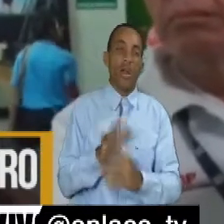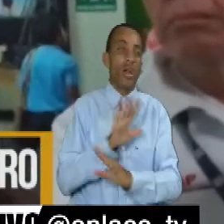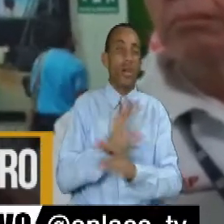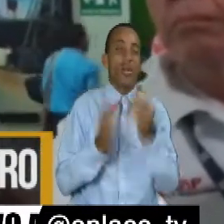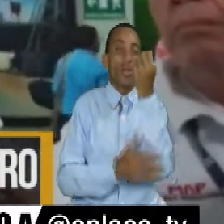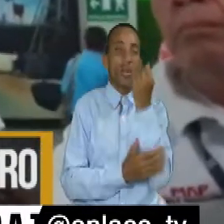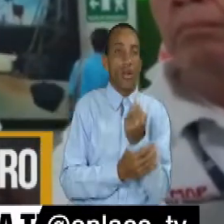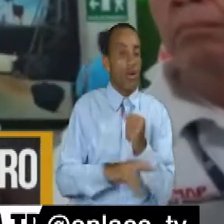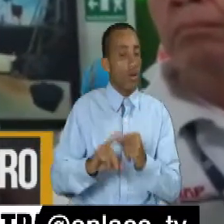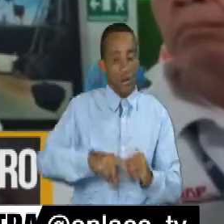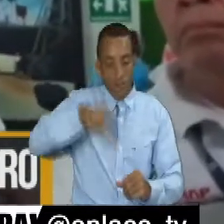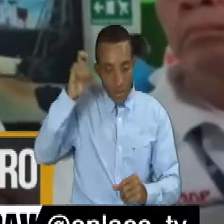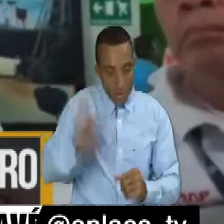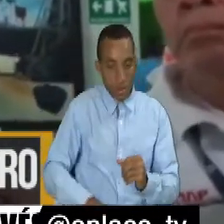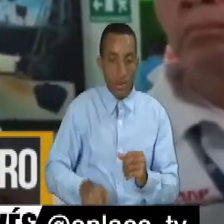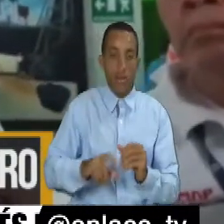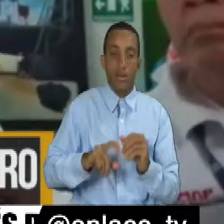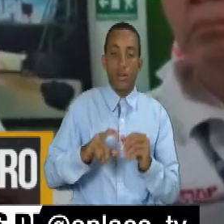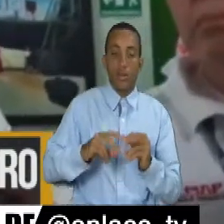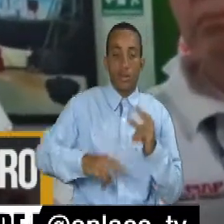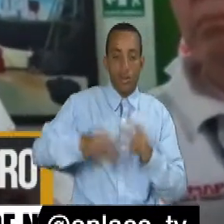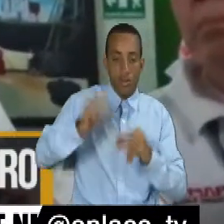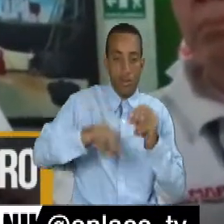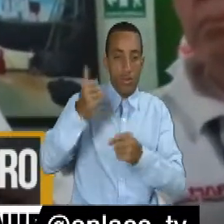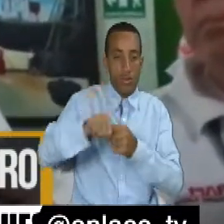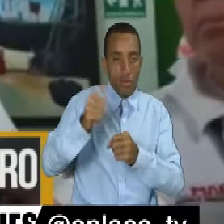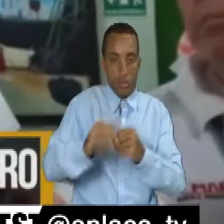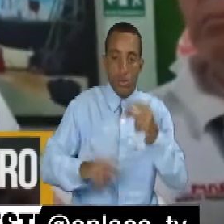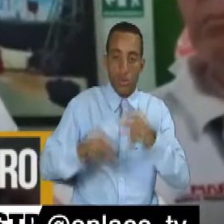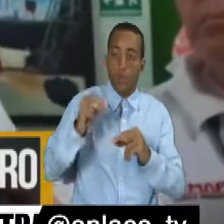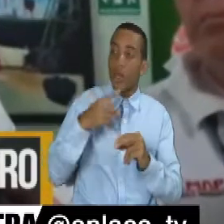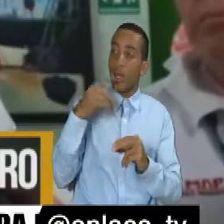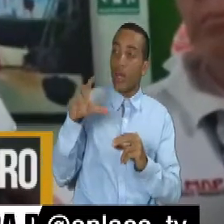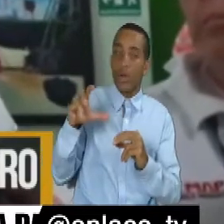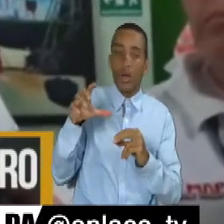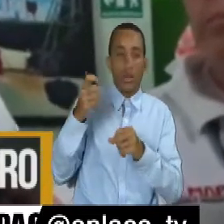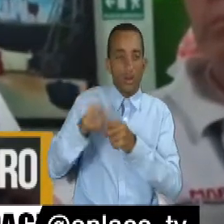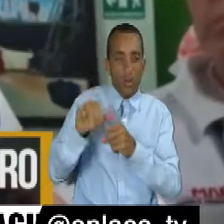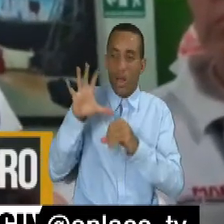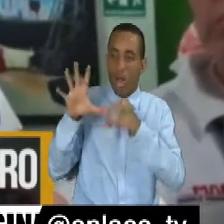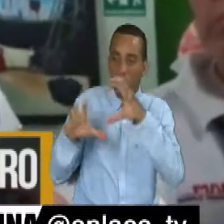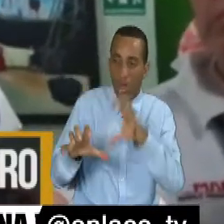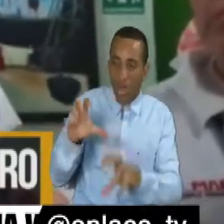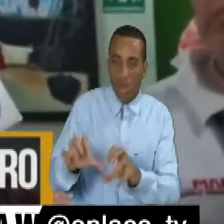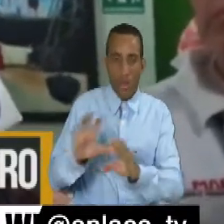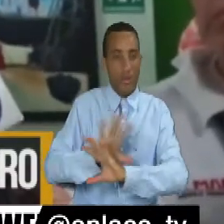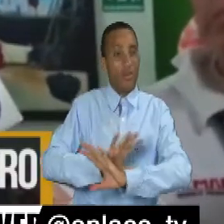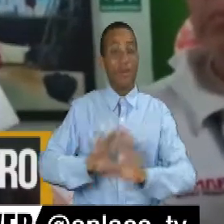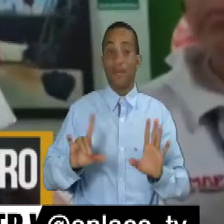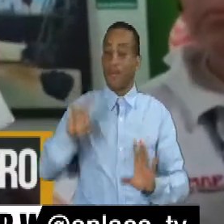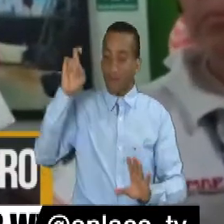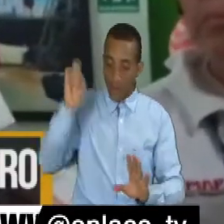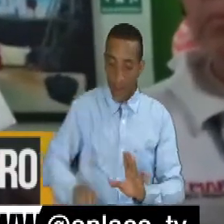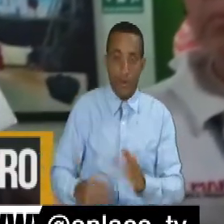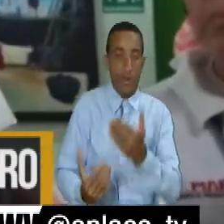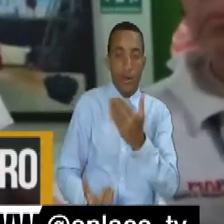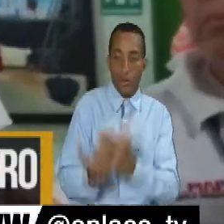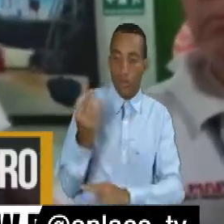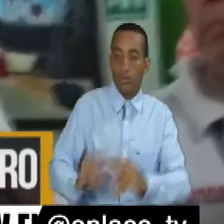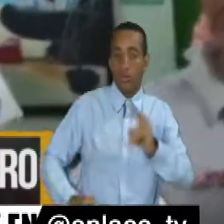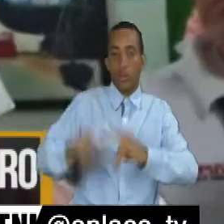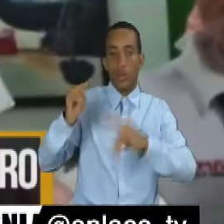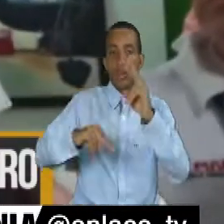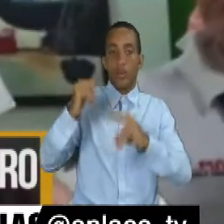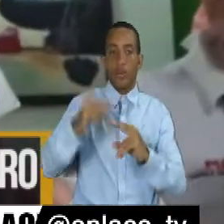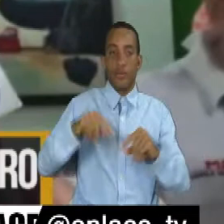la modernización, necesitamos evitar la chatarrización de nuestra refinería y hoy es parte de esta temática